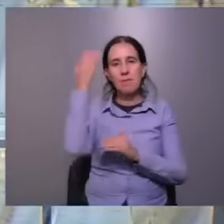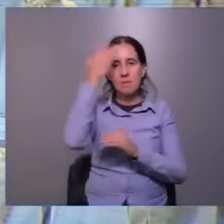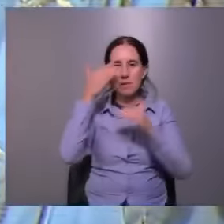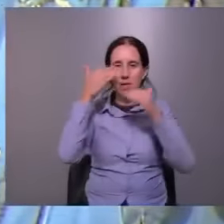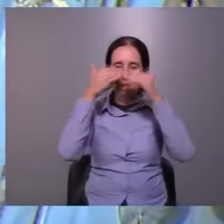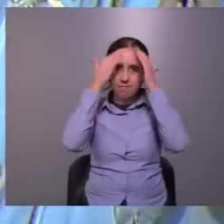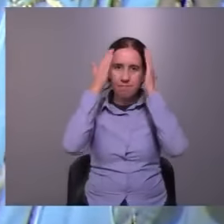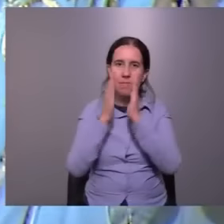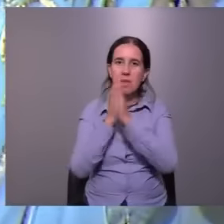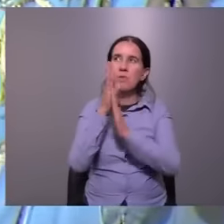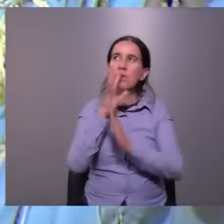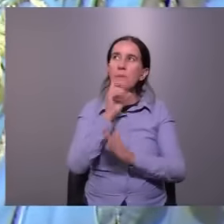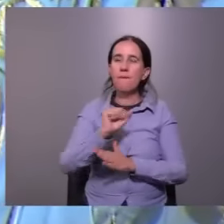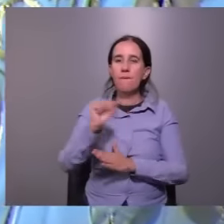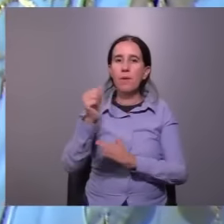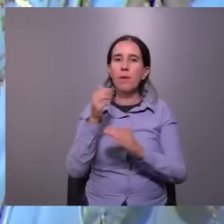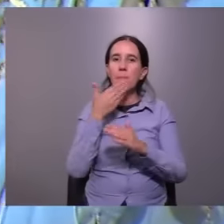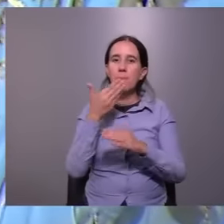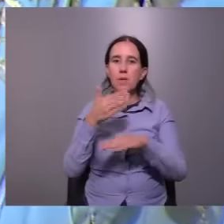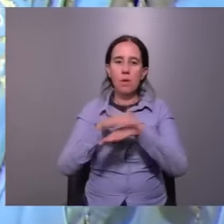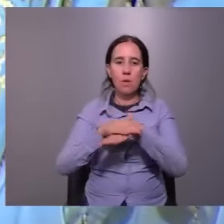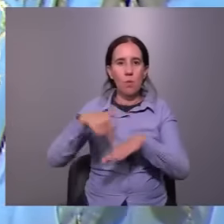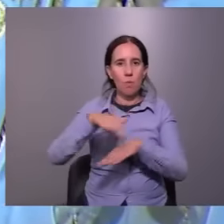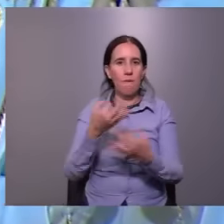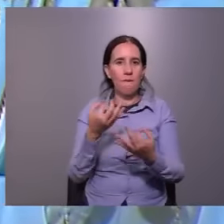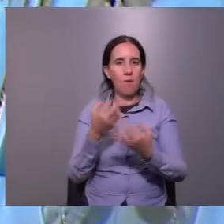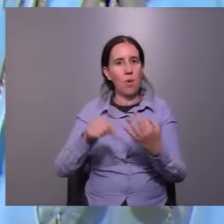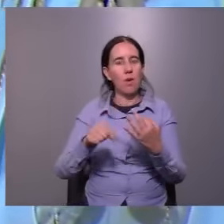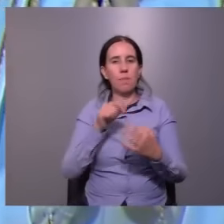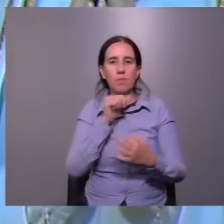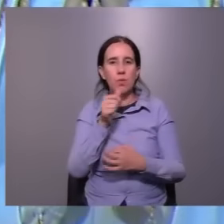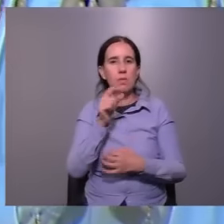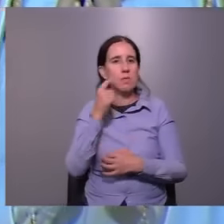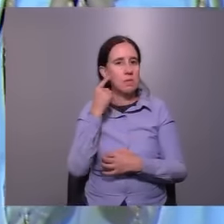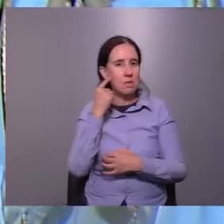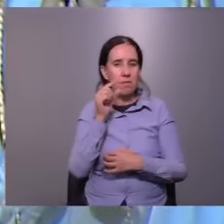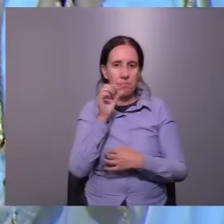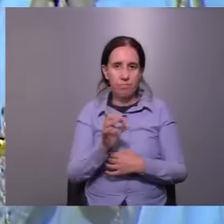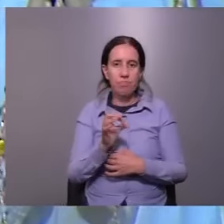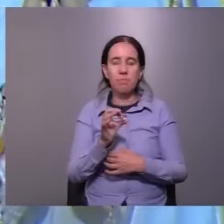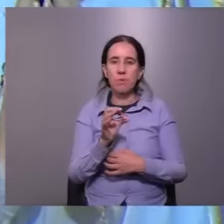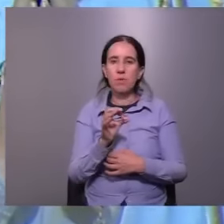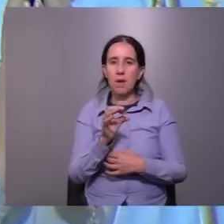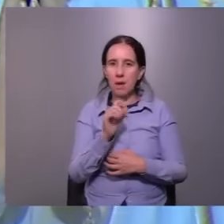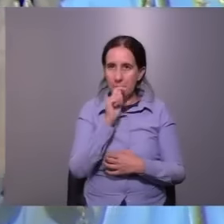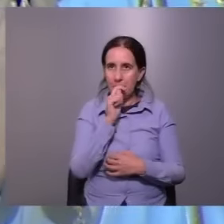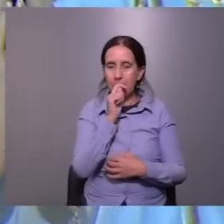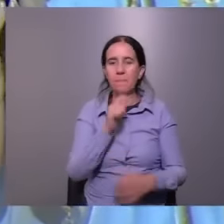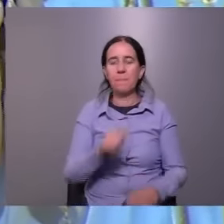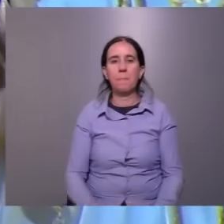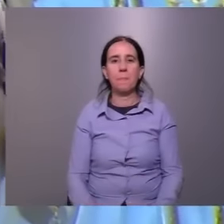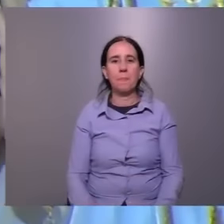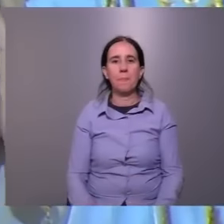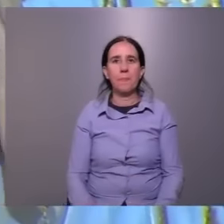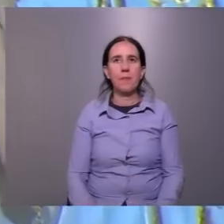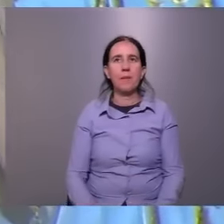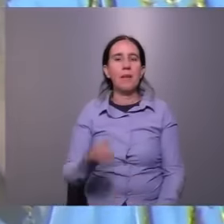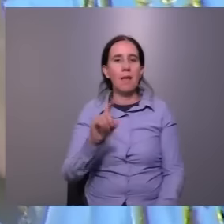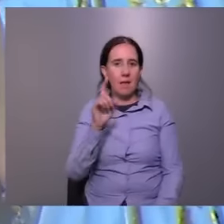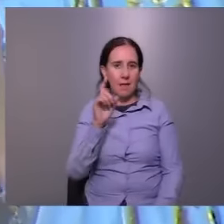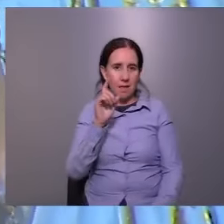las mujeres, y bendito es el fruto de tu vientre, Jesús. Santa María, Mãe de Deus, rogai por nós,